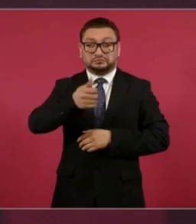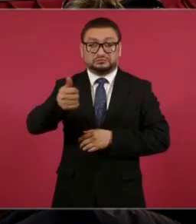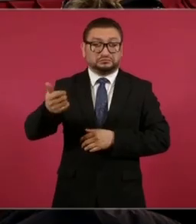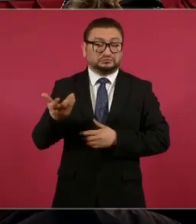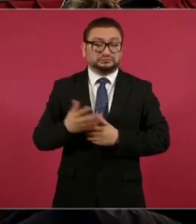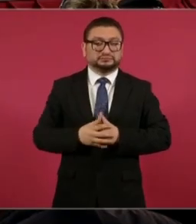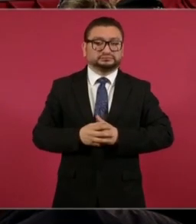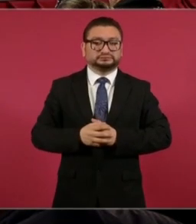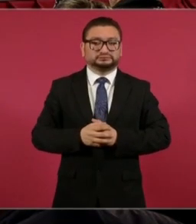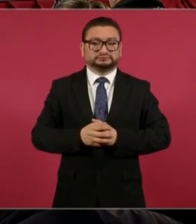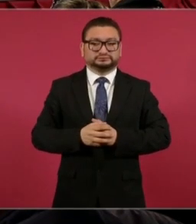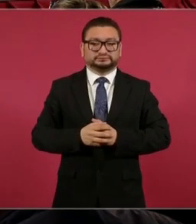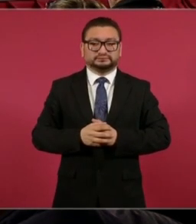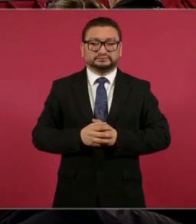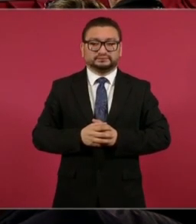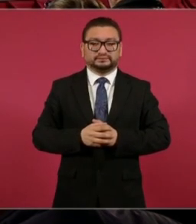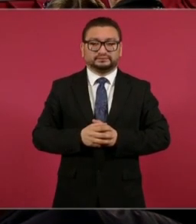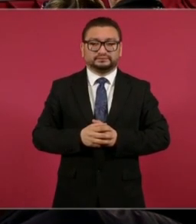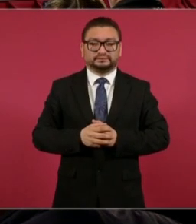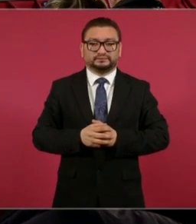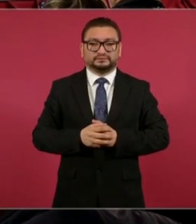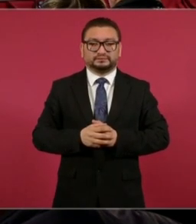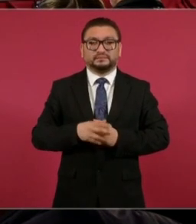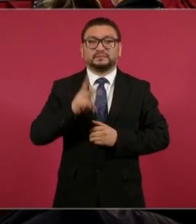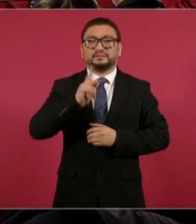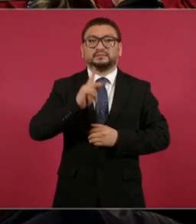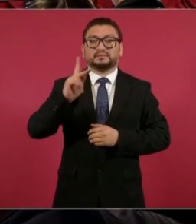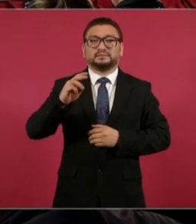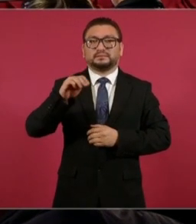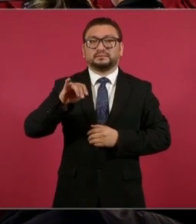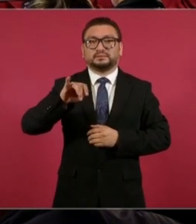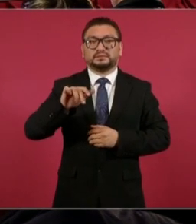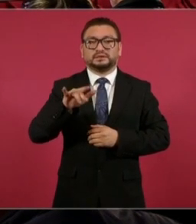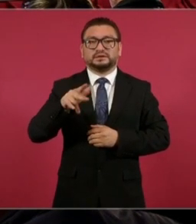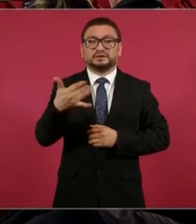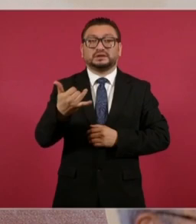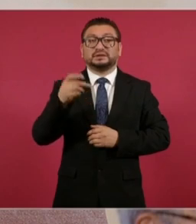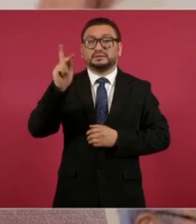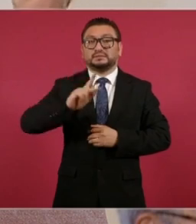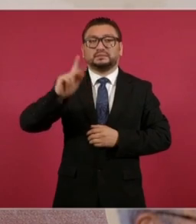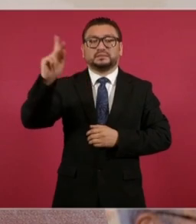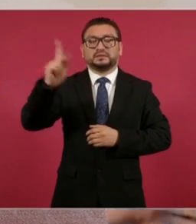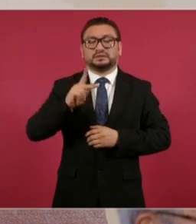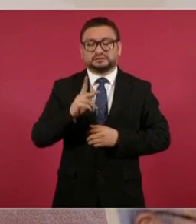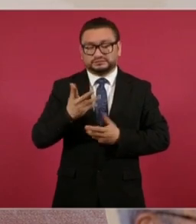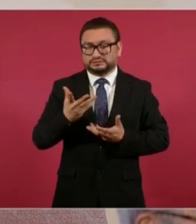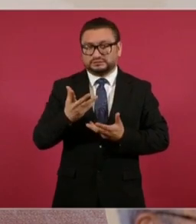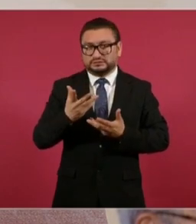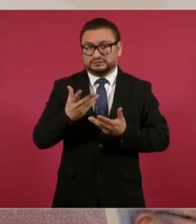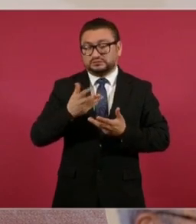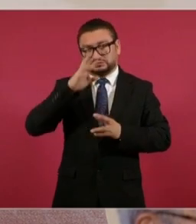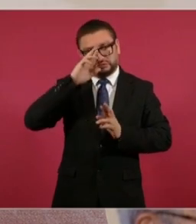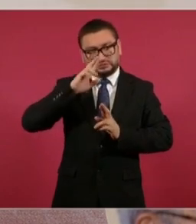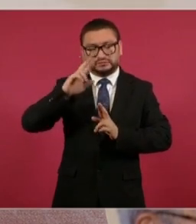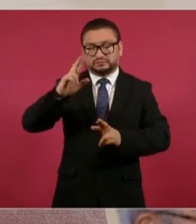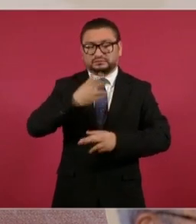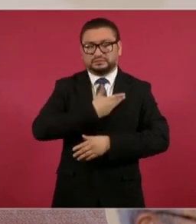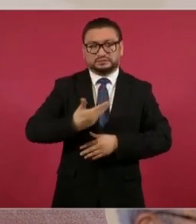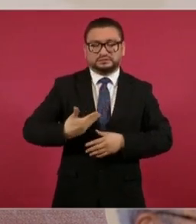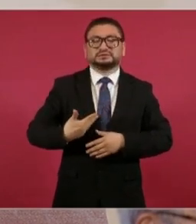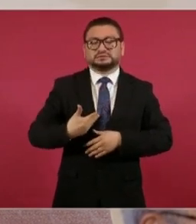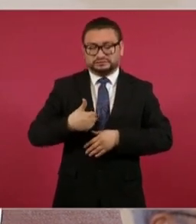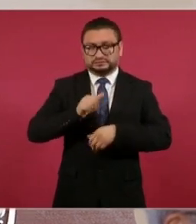particulares es lo de mi ley ahora con todo respeto al presidente de Argentina no es